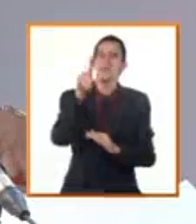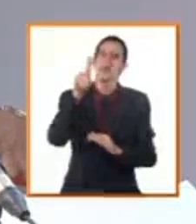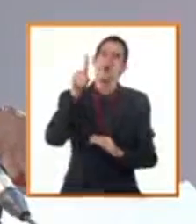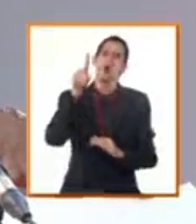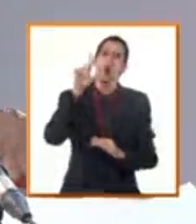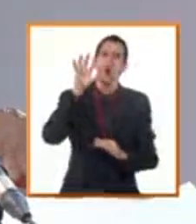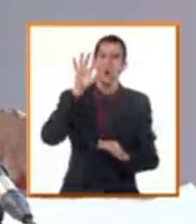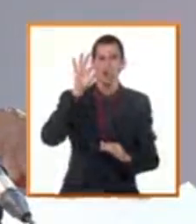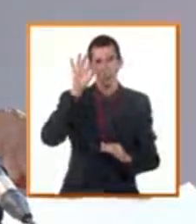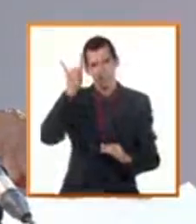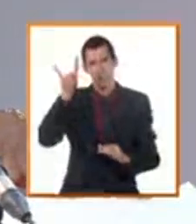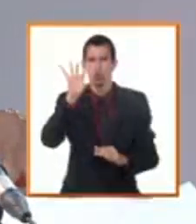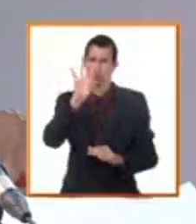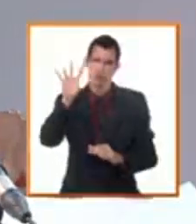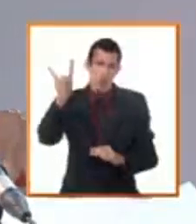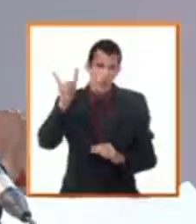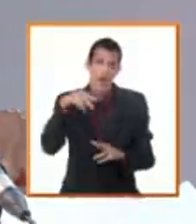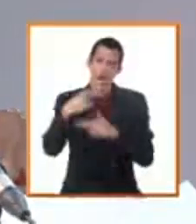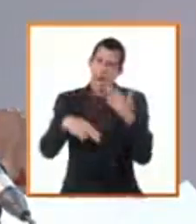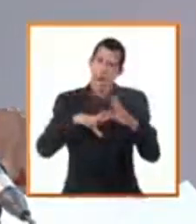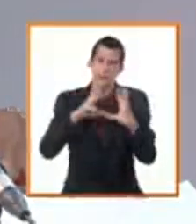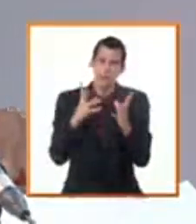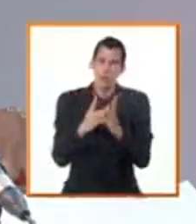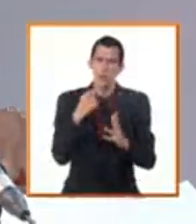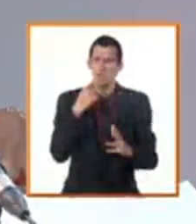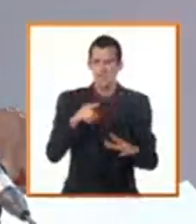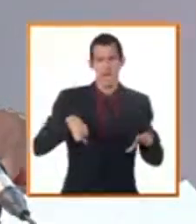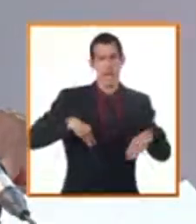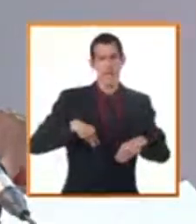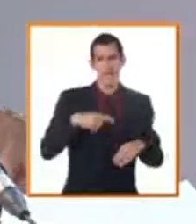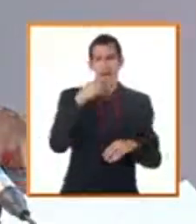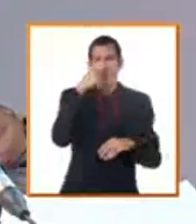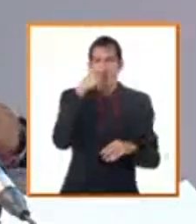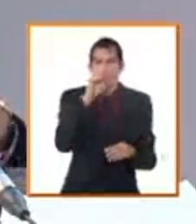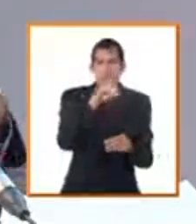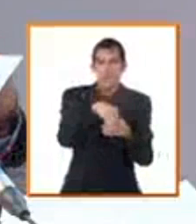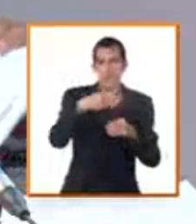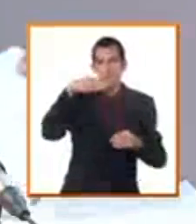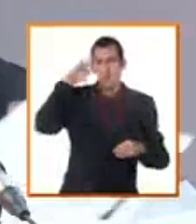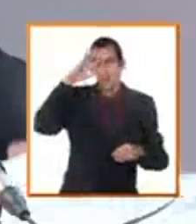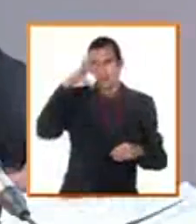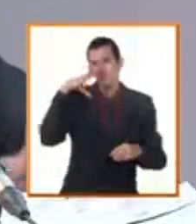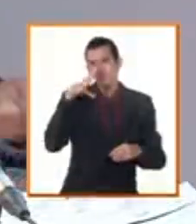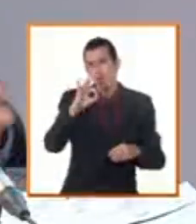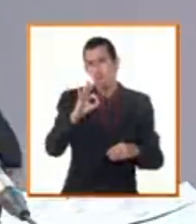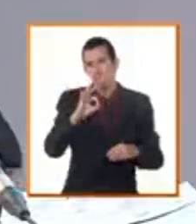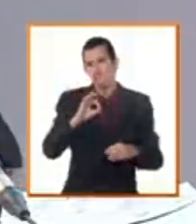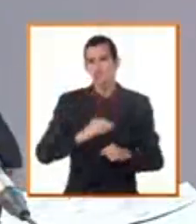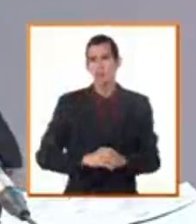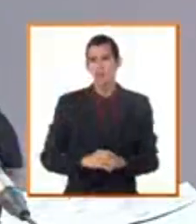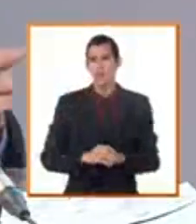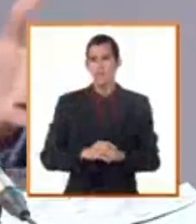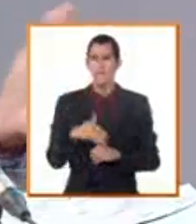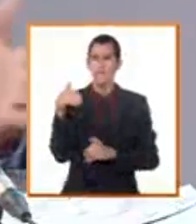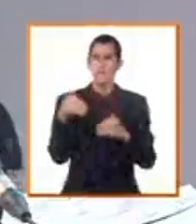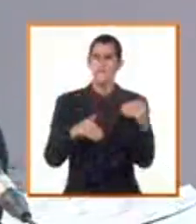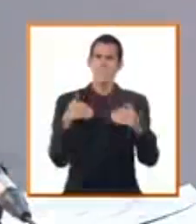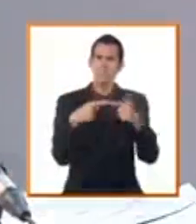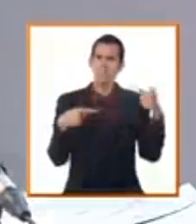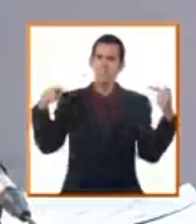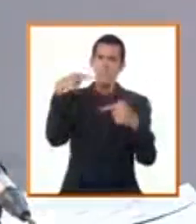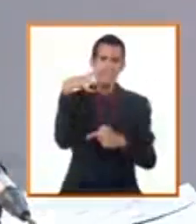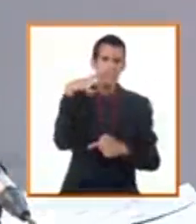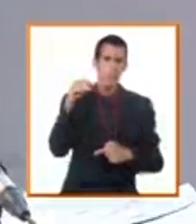cero, prevención y educación de la sociedad como columna vertebral con participación popular. El enfrentamiento directo por